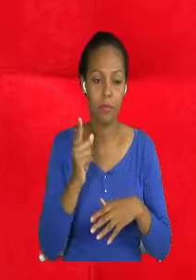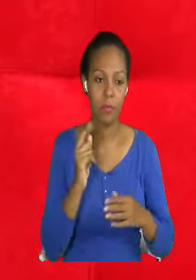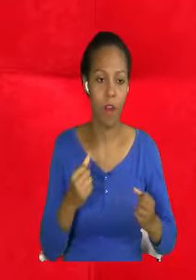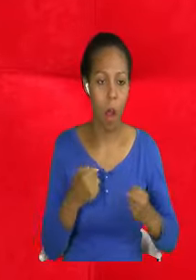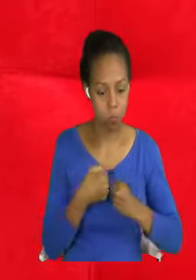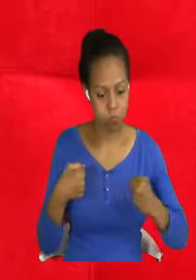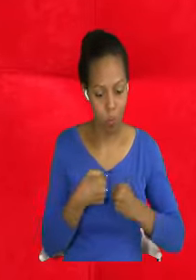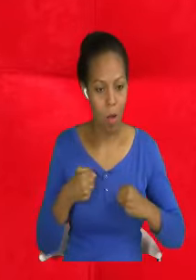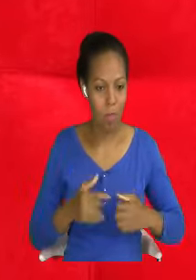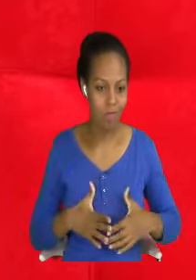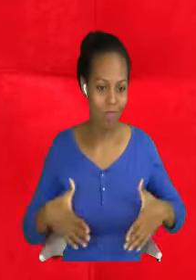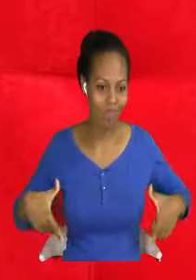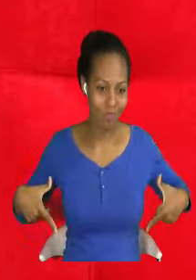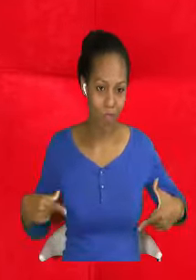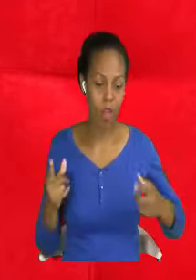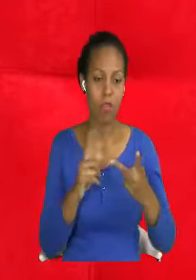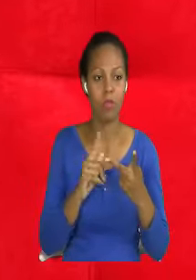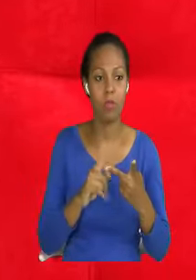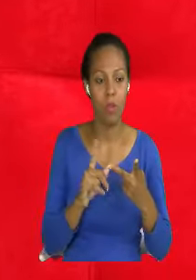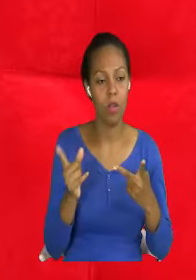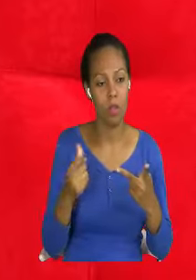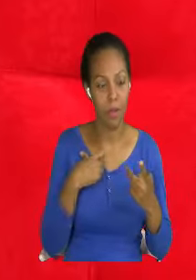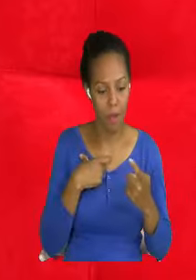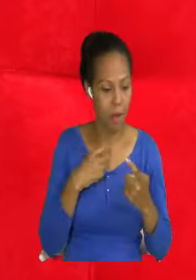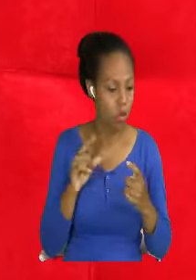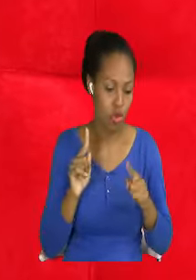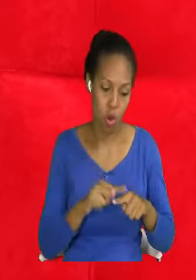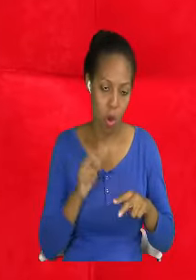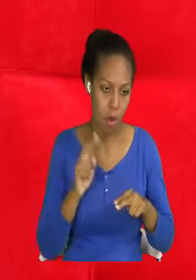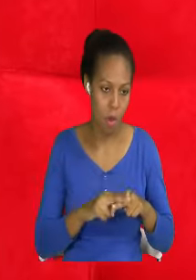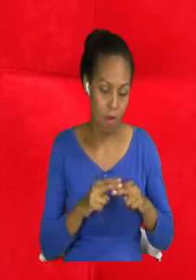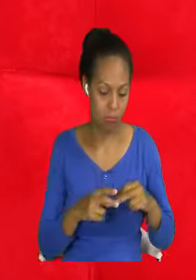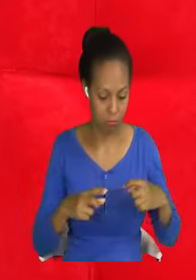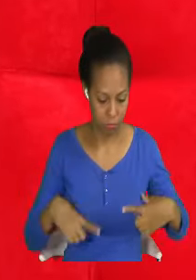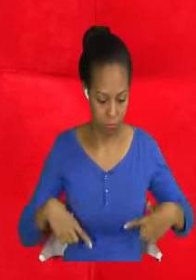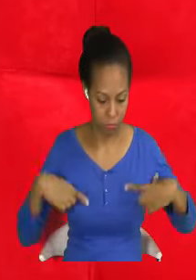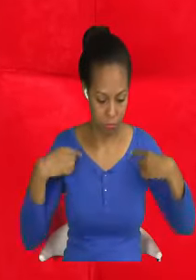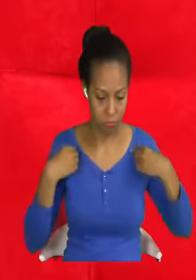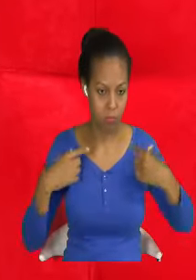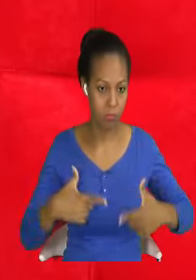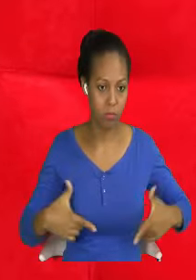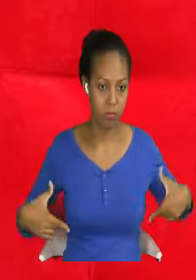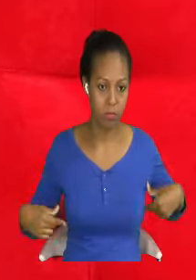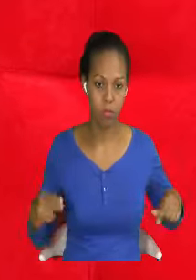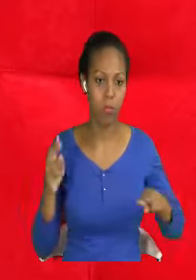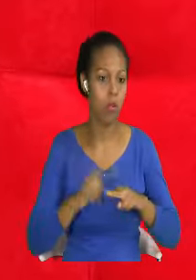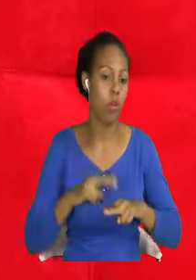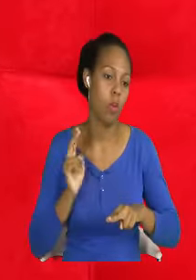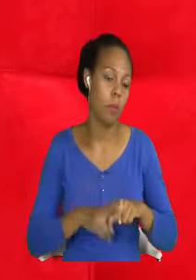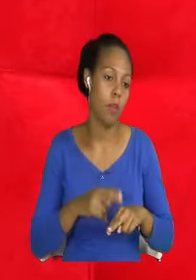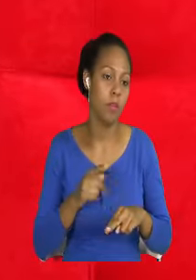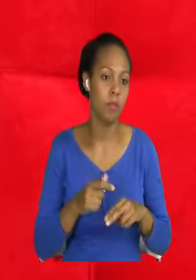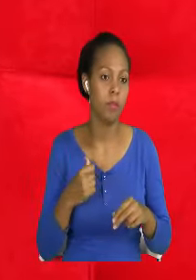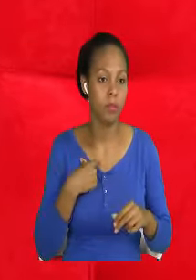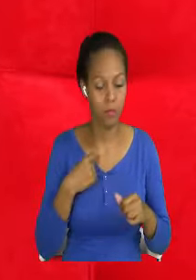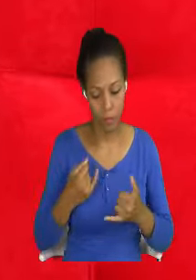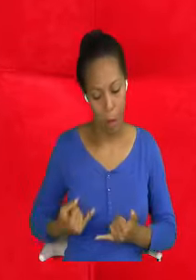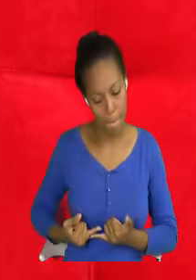vienen 100% con encajes, algunos vienen forrados. Los que son ya brasier para soporte vienen con